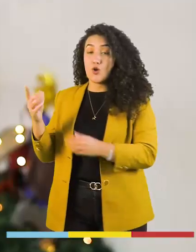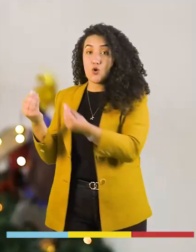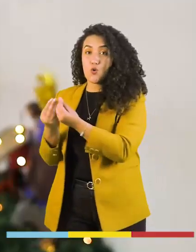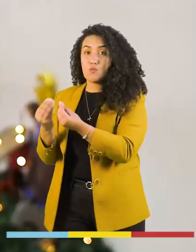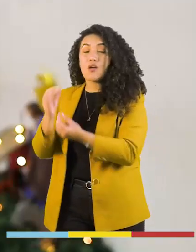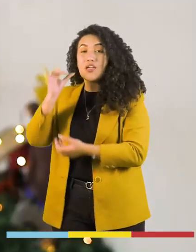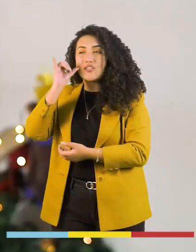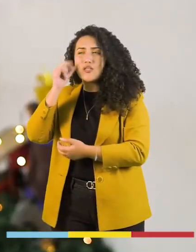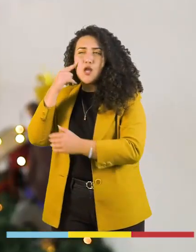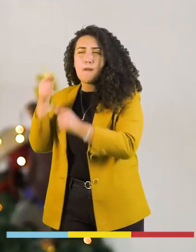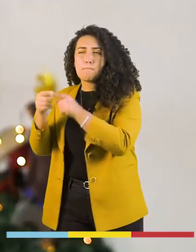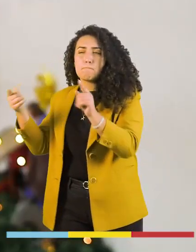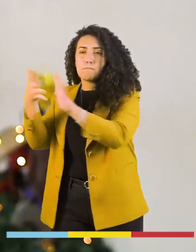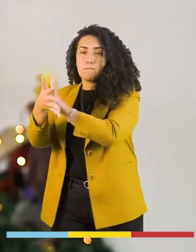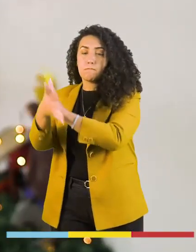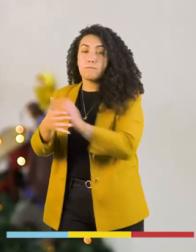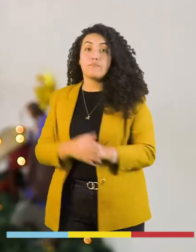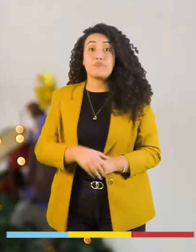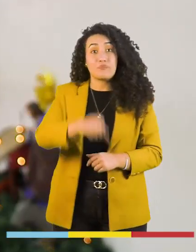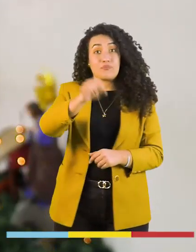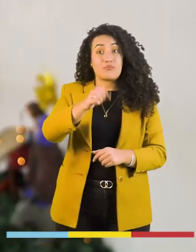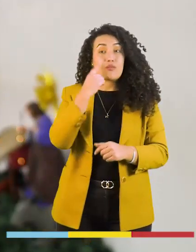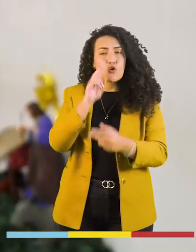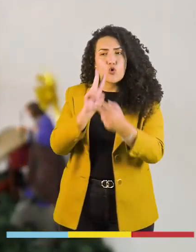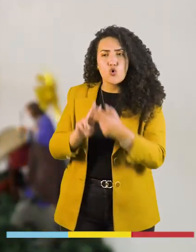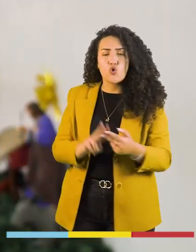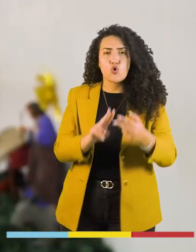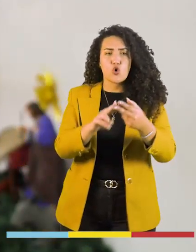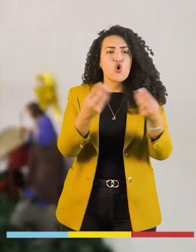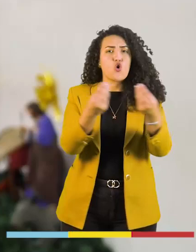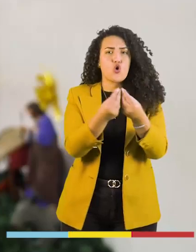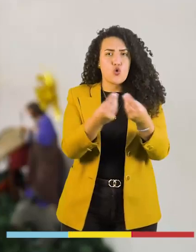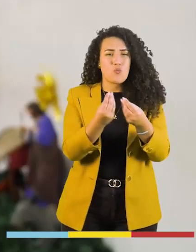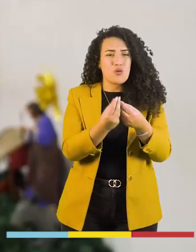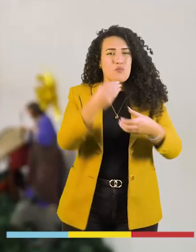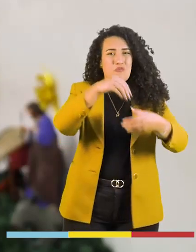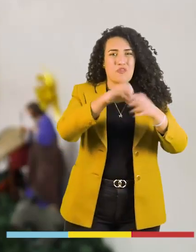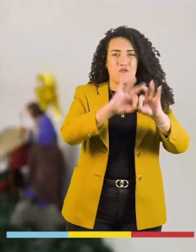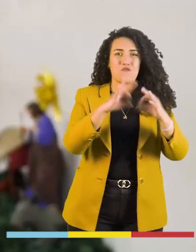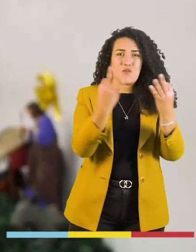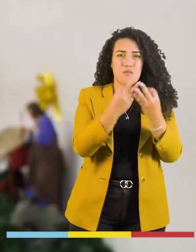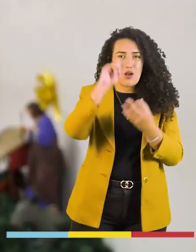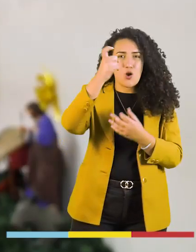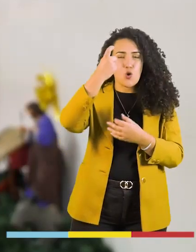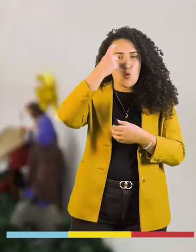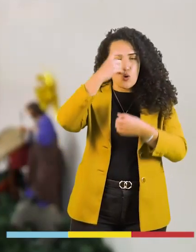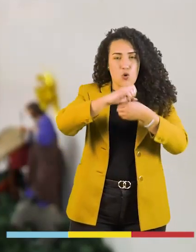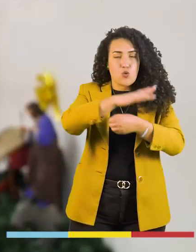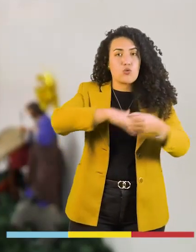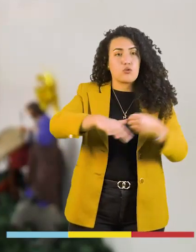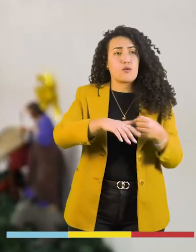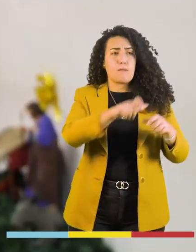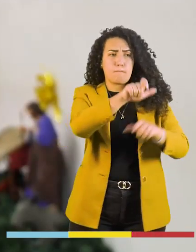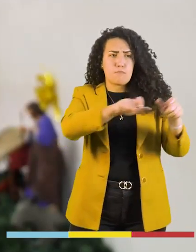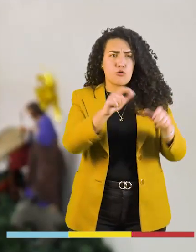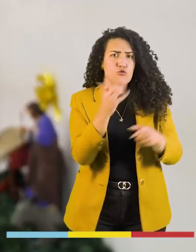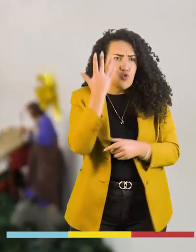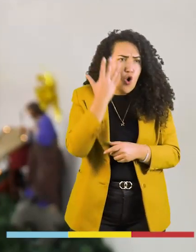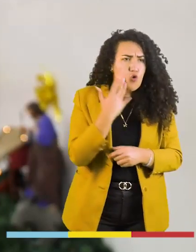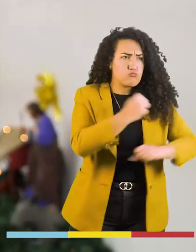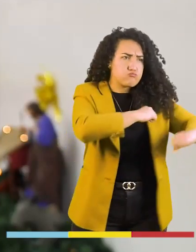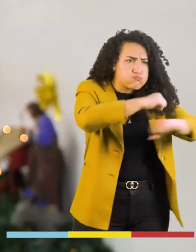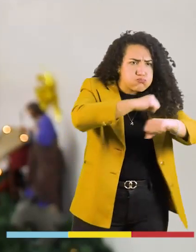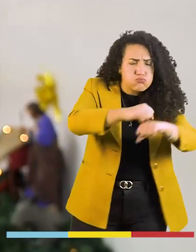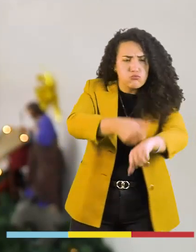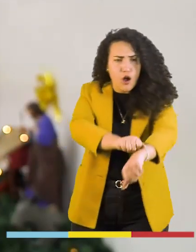región. Así es, Jessy, y hoy vamos a conocer a nuestros compañeros que hacen parte de la familia Gobernación de Cundinamarca, personas que le